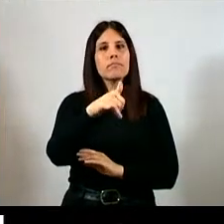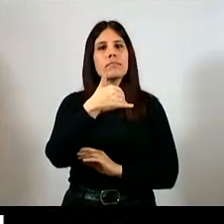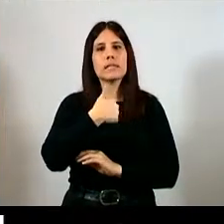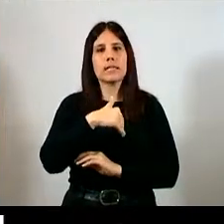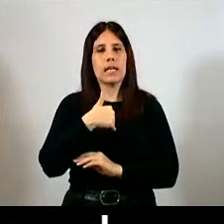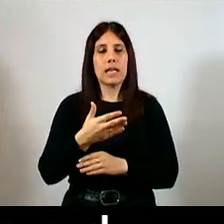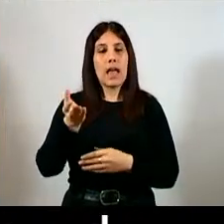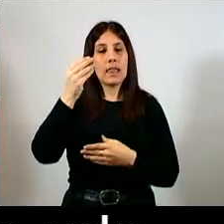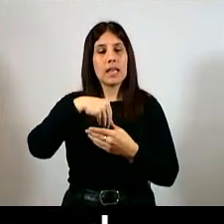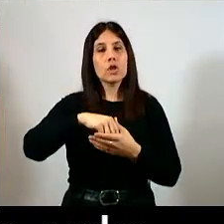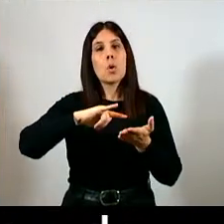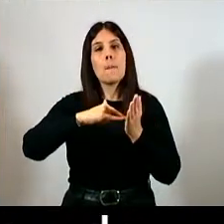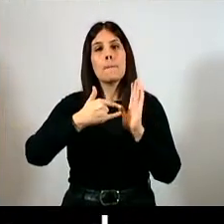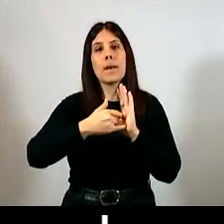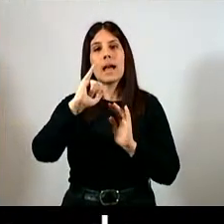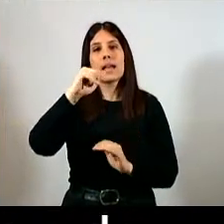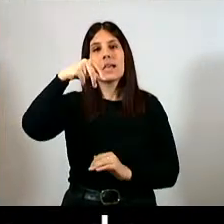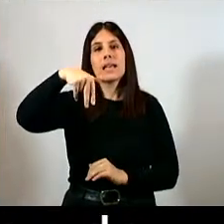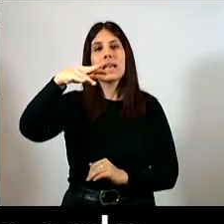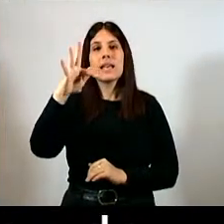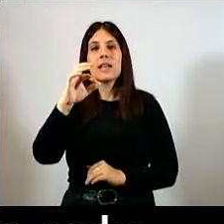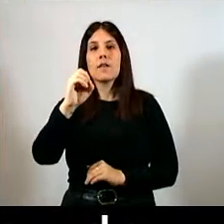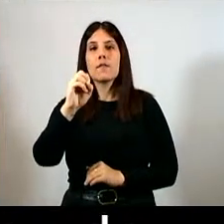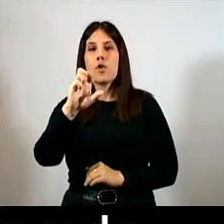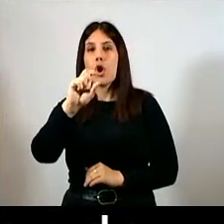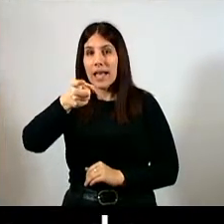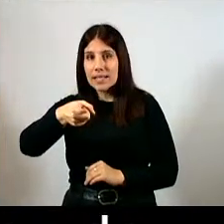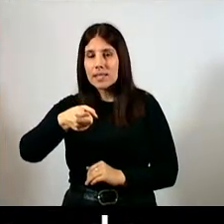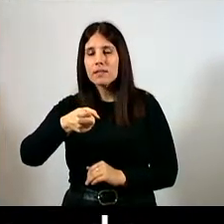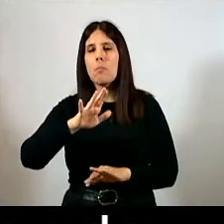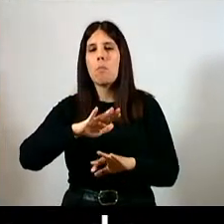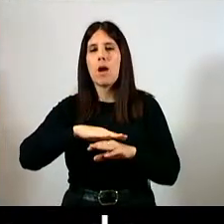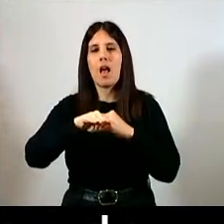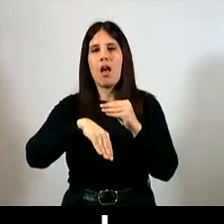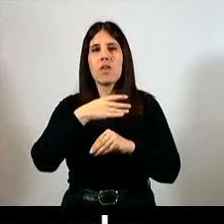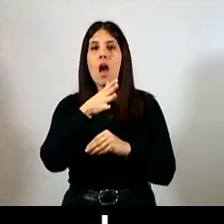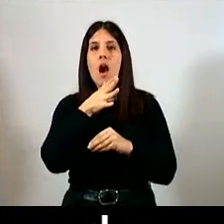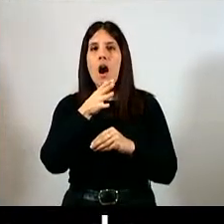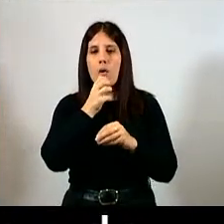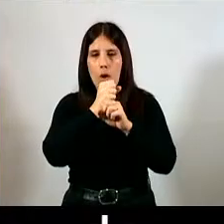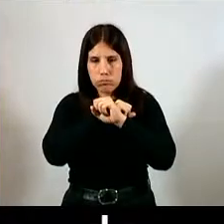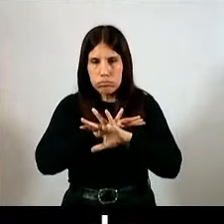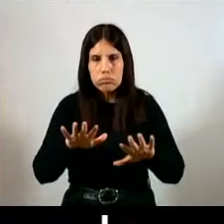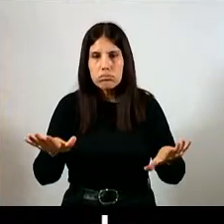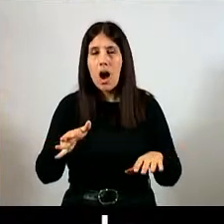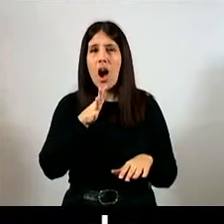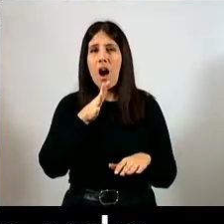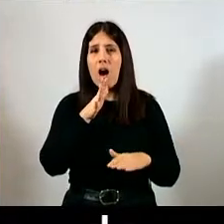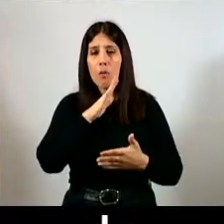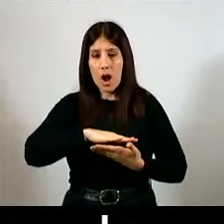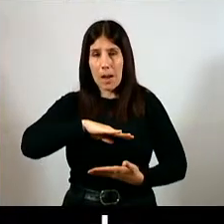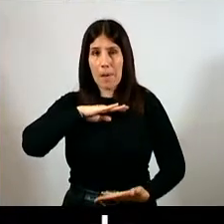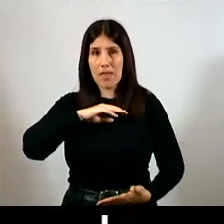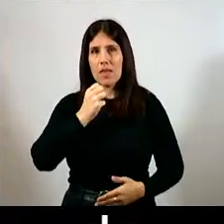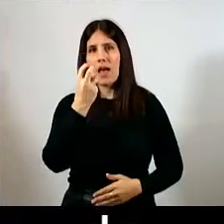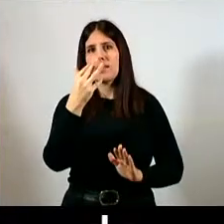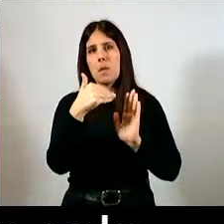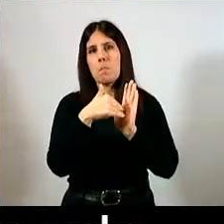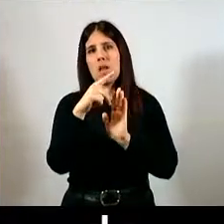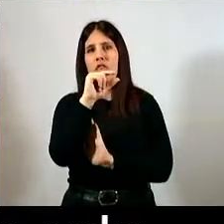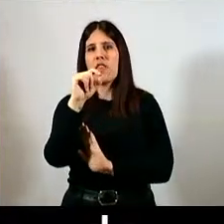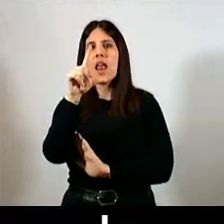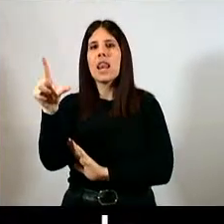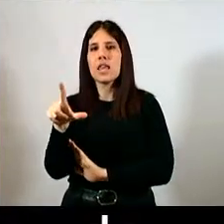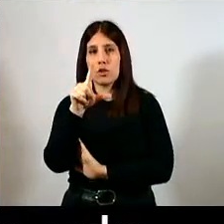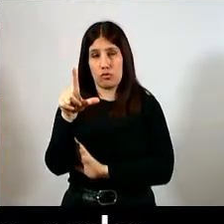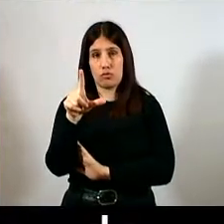del Plan Infoes y que está diseñado para realizar descargas de agua de hasta 3.100 litros. Lo que se busca con